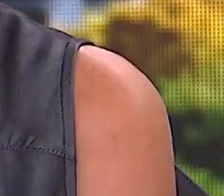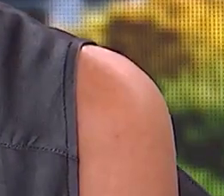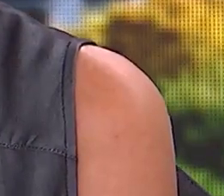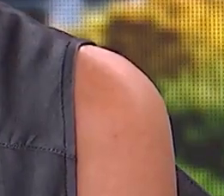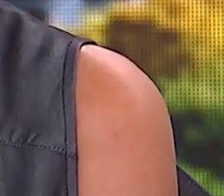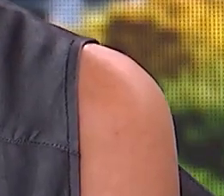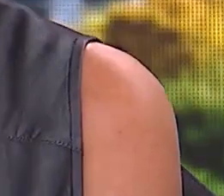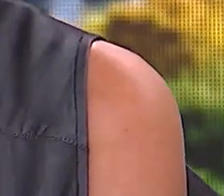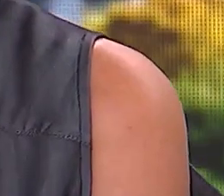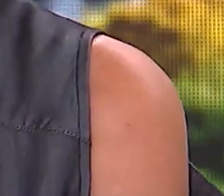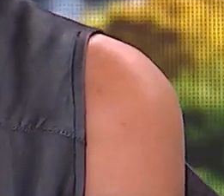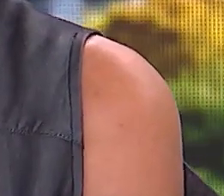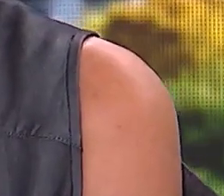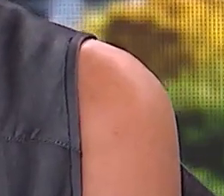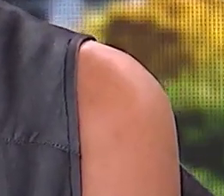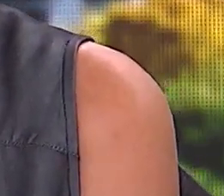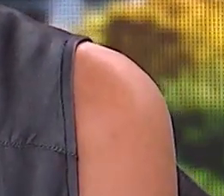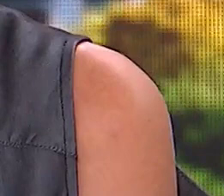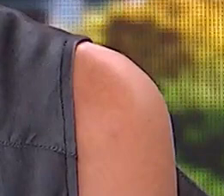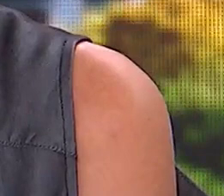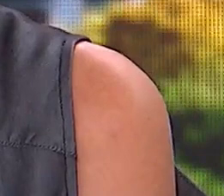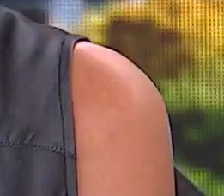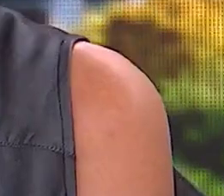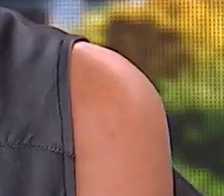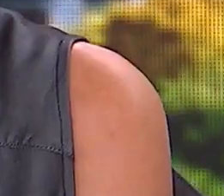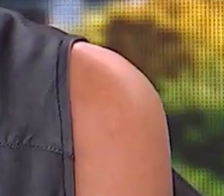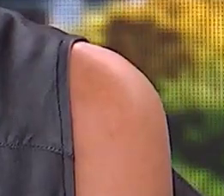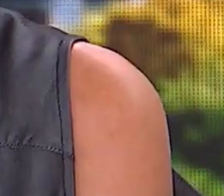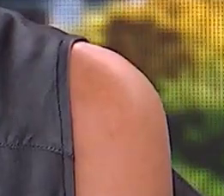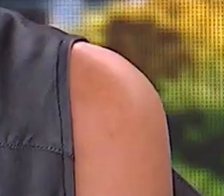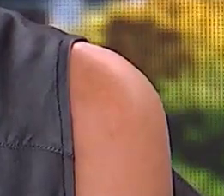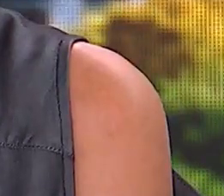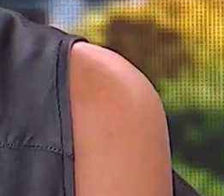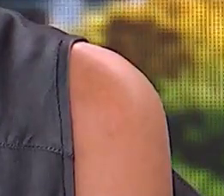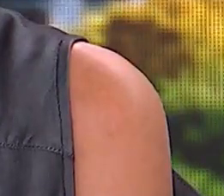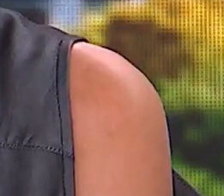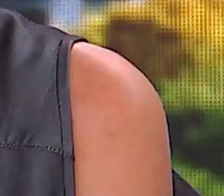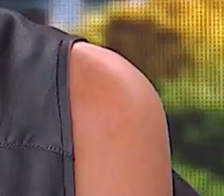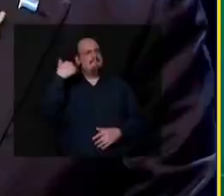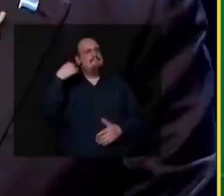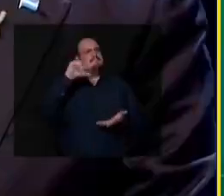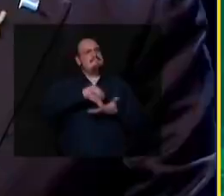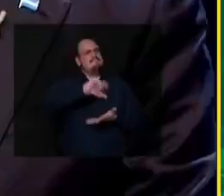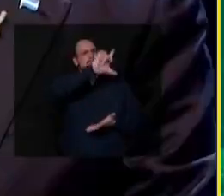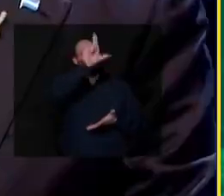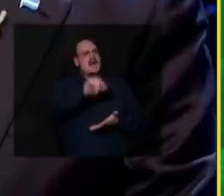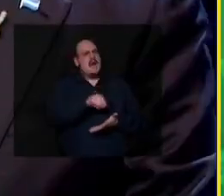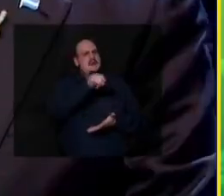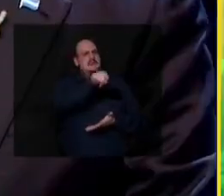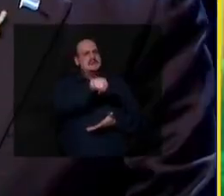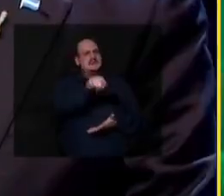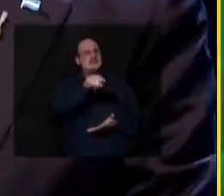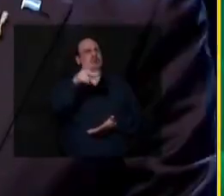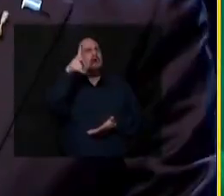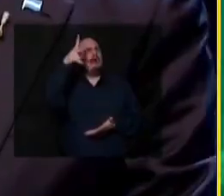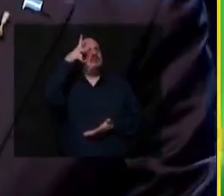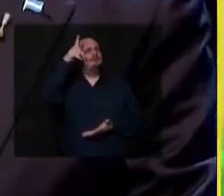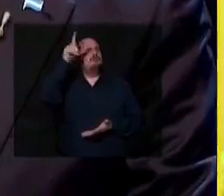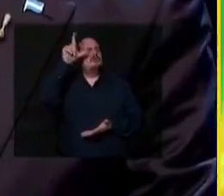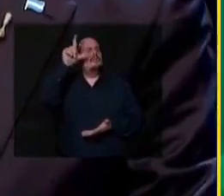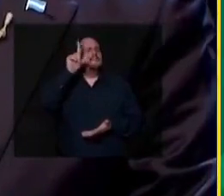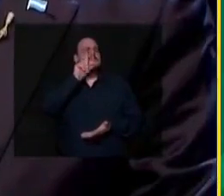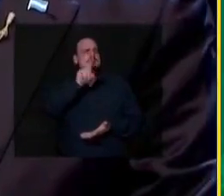lo único que te abre las puertas no importa el nivel social Don donde te muevas es la única posibilidad de abrir